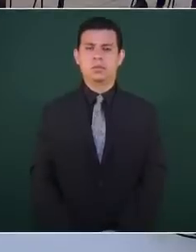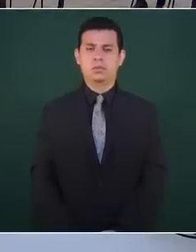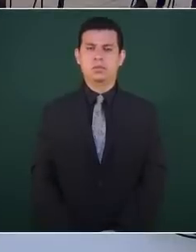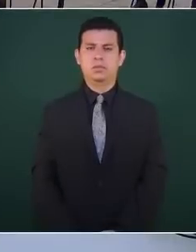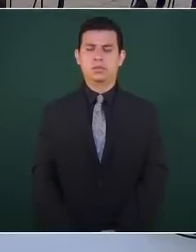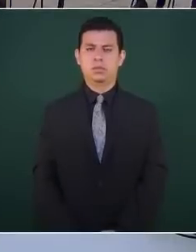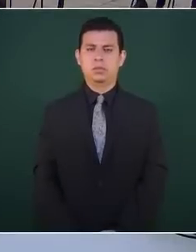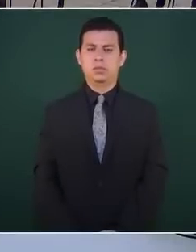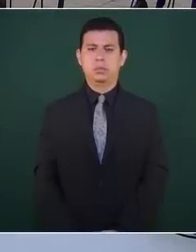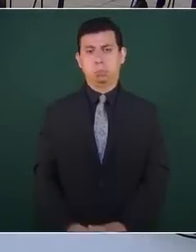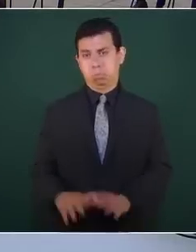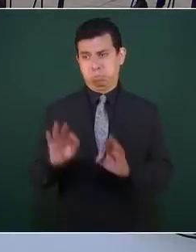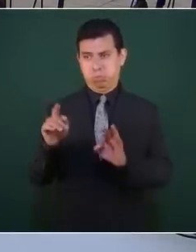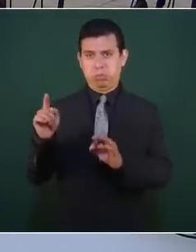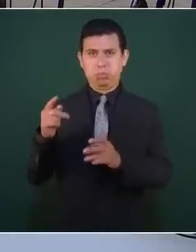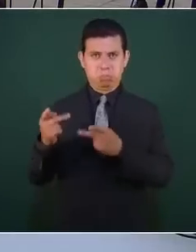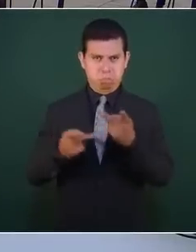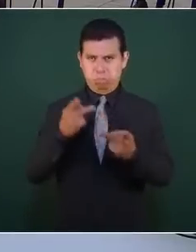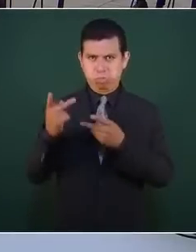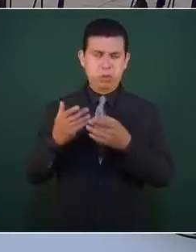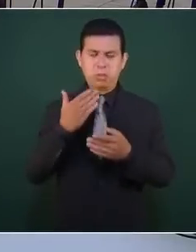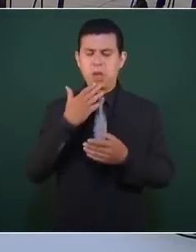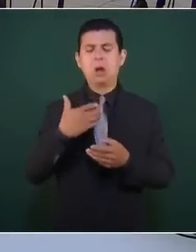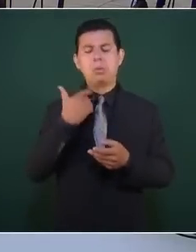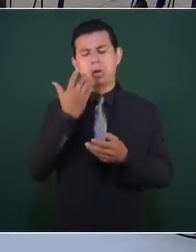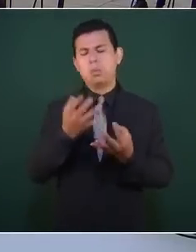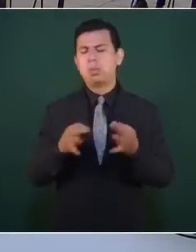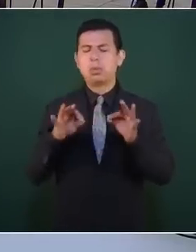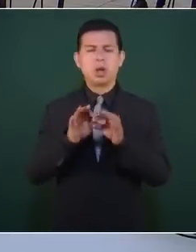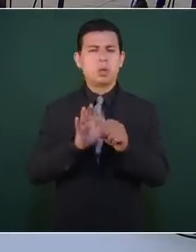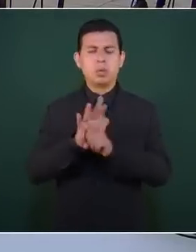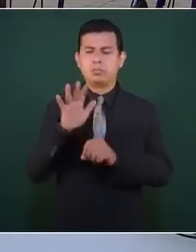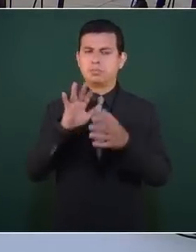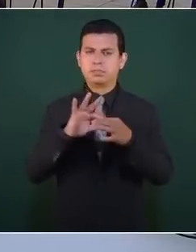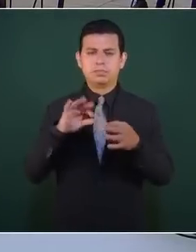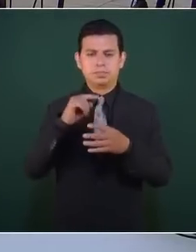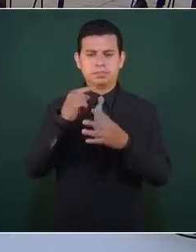yo quiero destacar algo importantísimo.